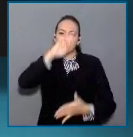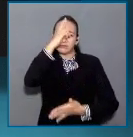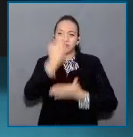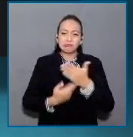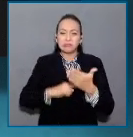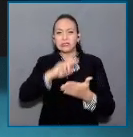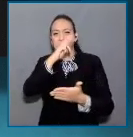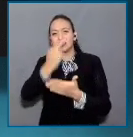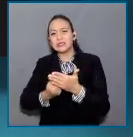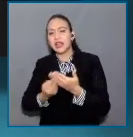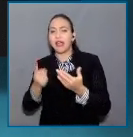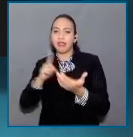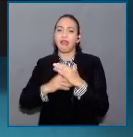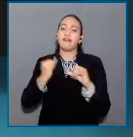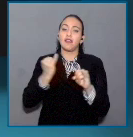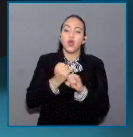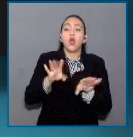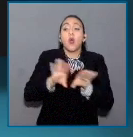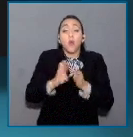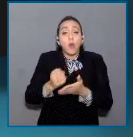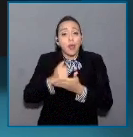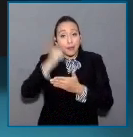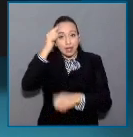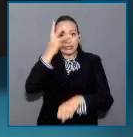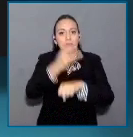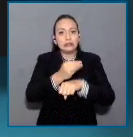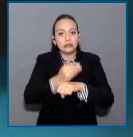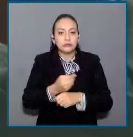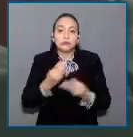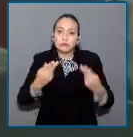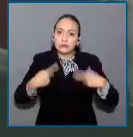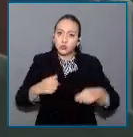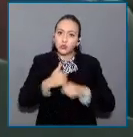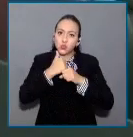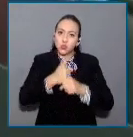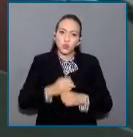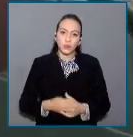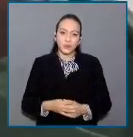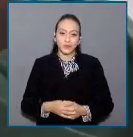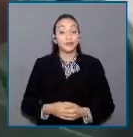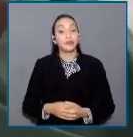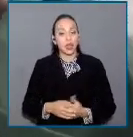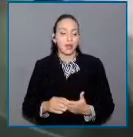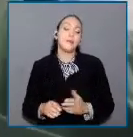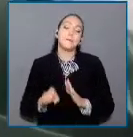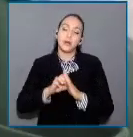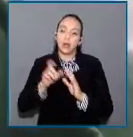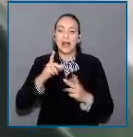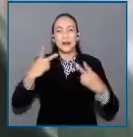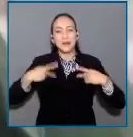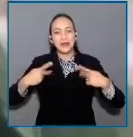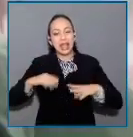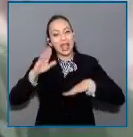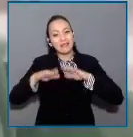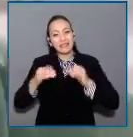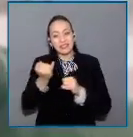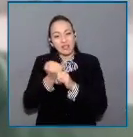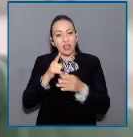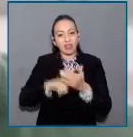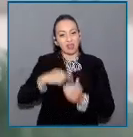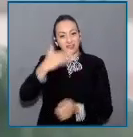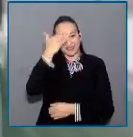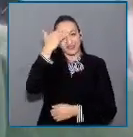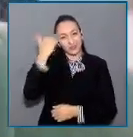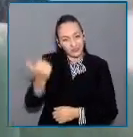la reparación del daño que ocasionan. Señalaron que la desinformación y manipulación en línea no solo afecta la